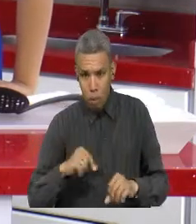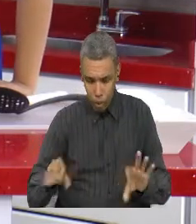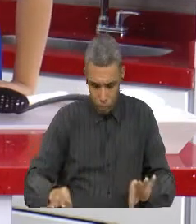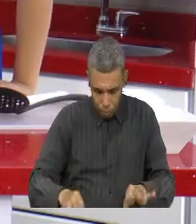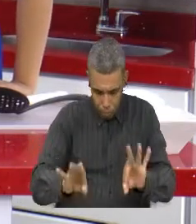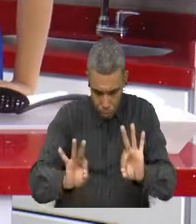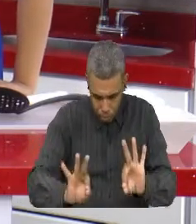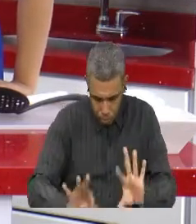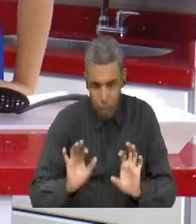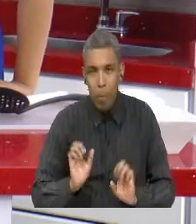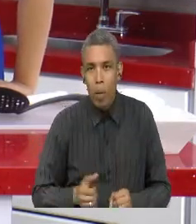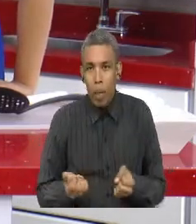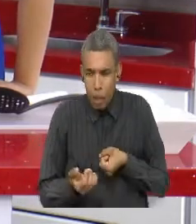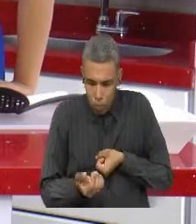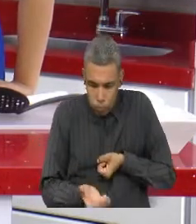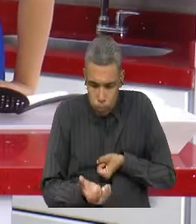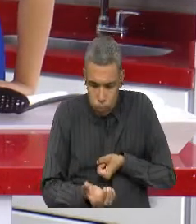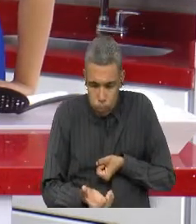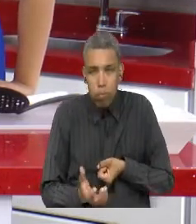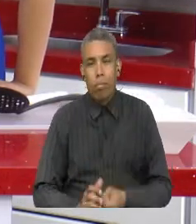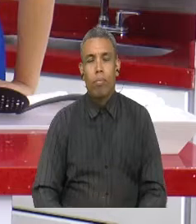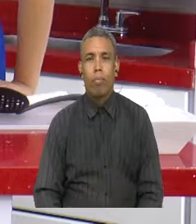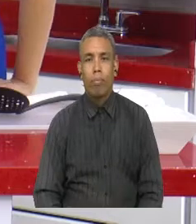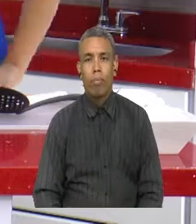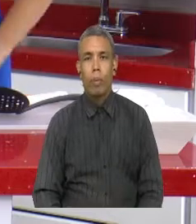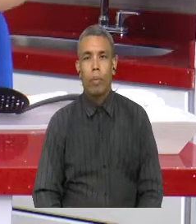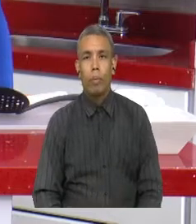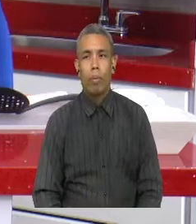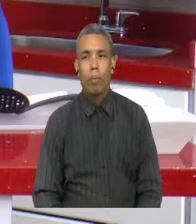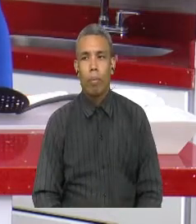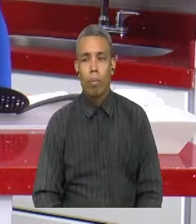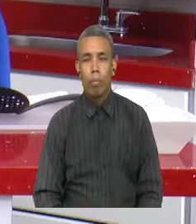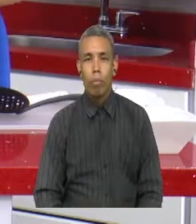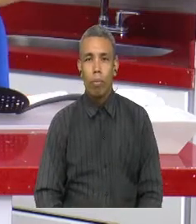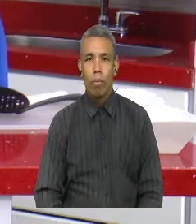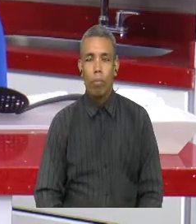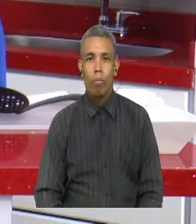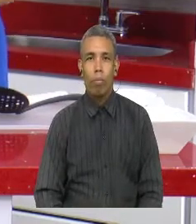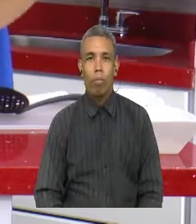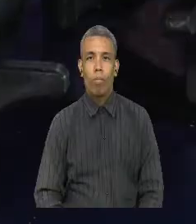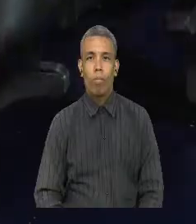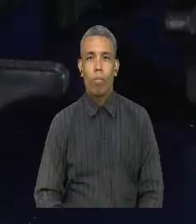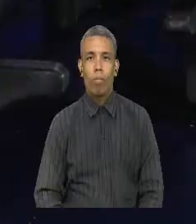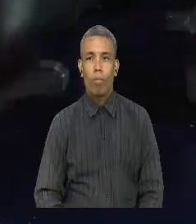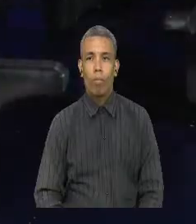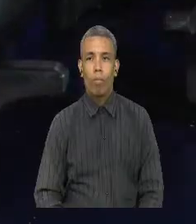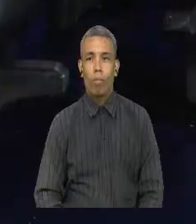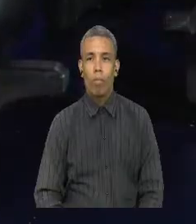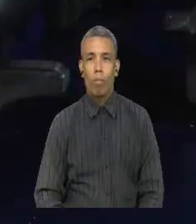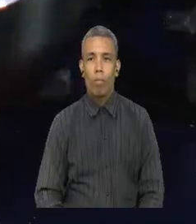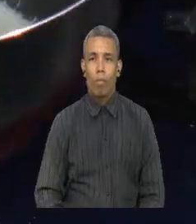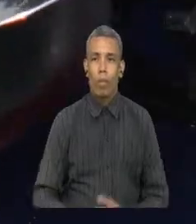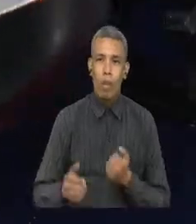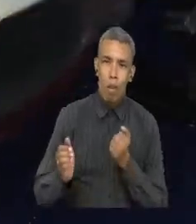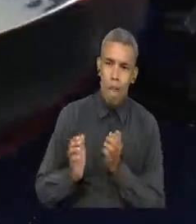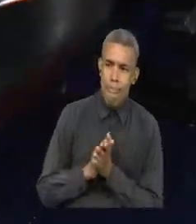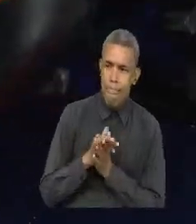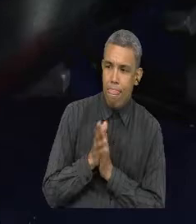su caramelo, hacemos la salsa para poder emplatar. Vale. ¿Qué nos van a deleitar a nosotras aquí, Paulita,